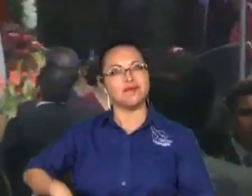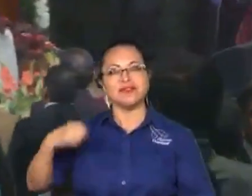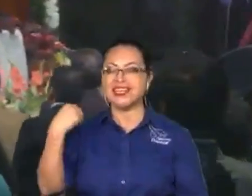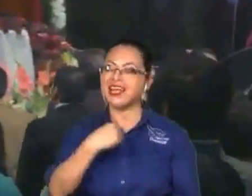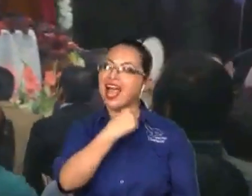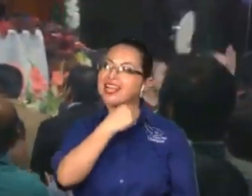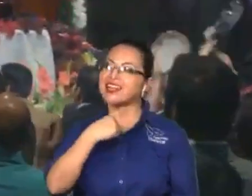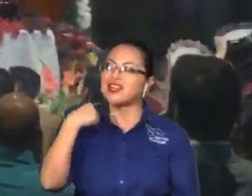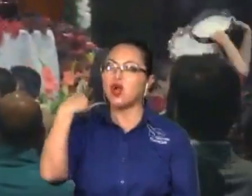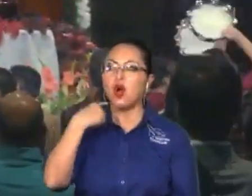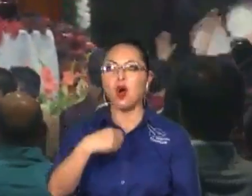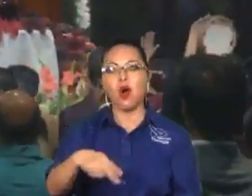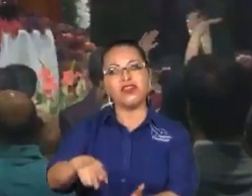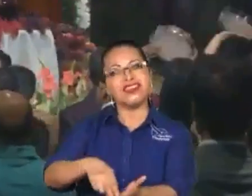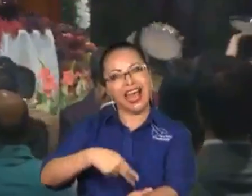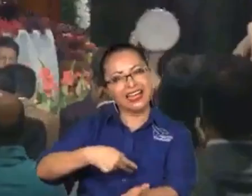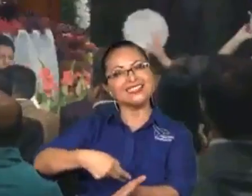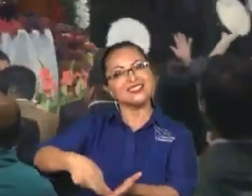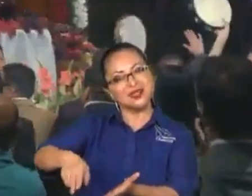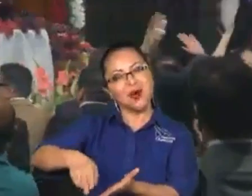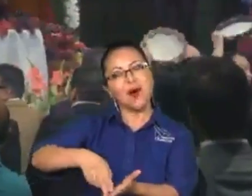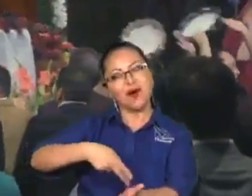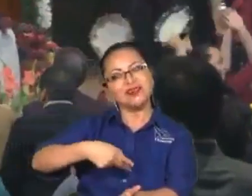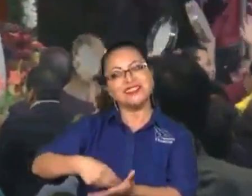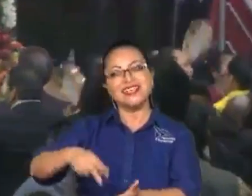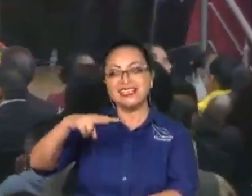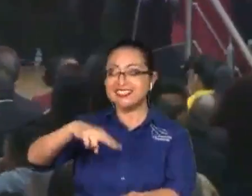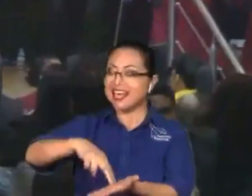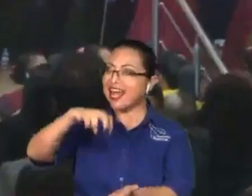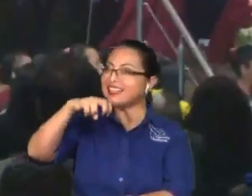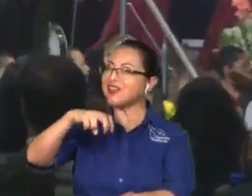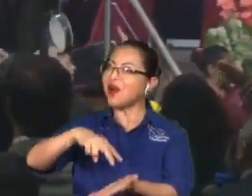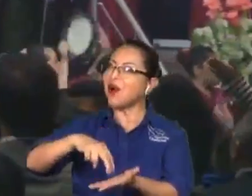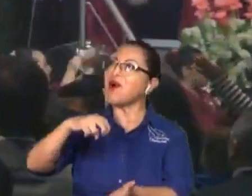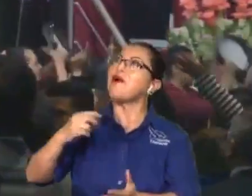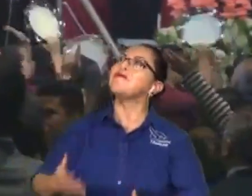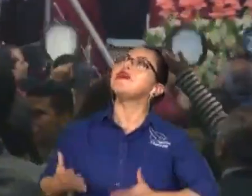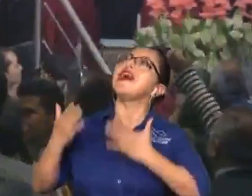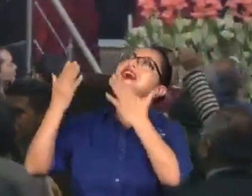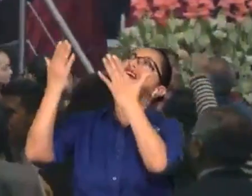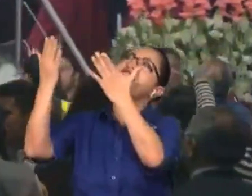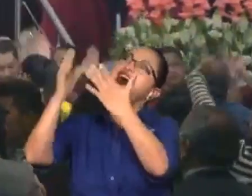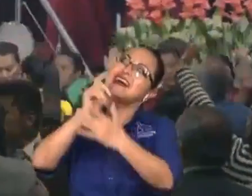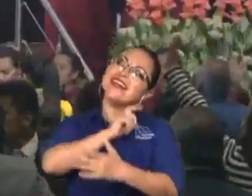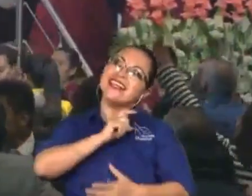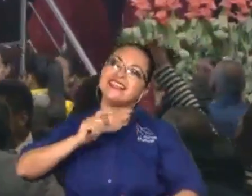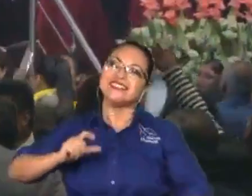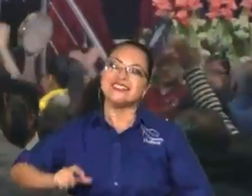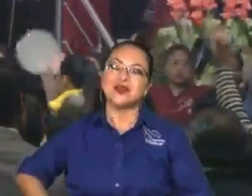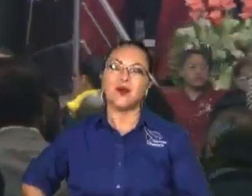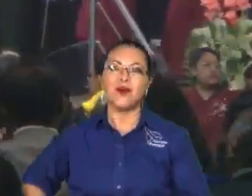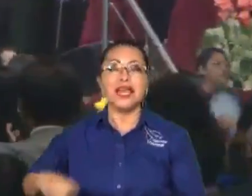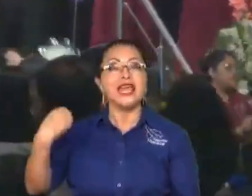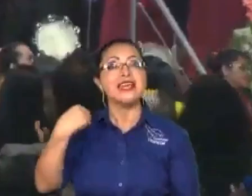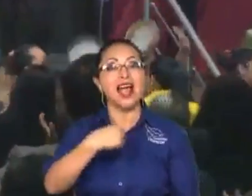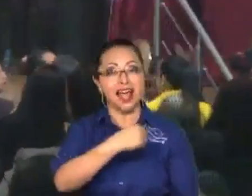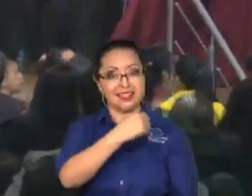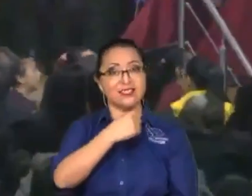Canto, danzo, salto para Cristo.